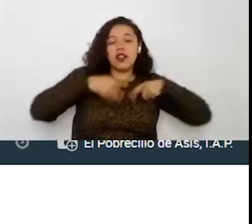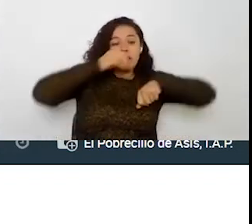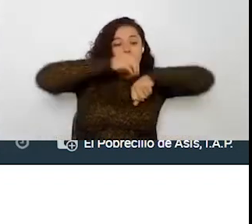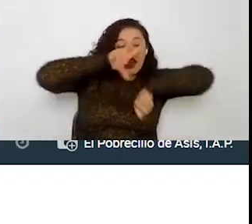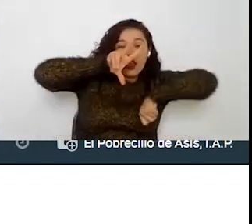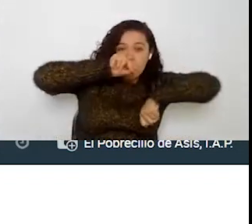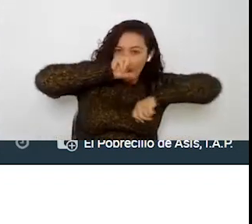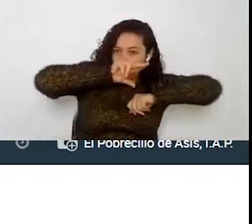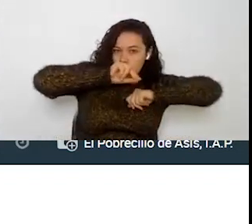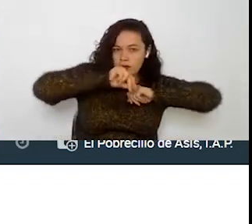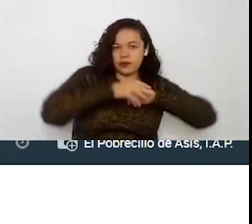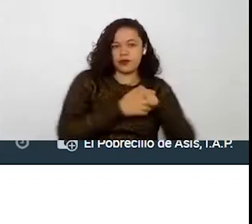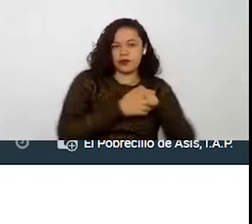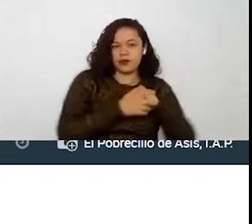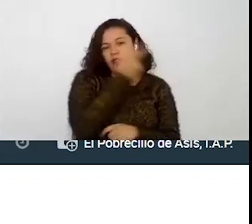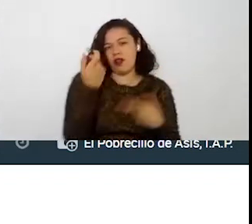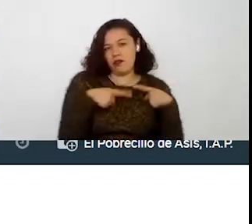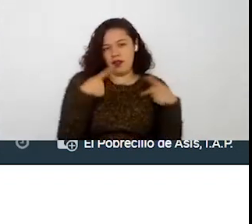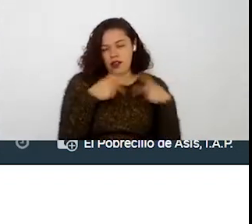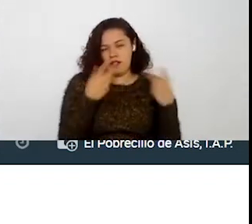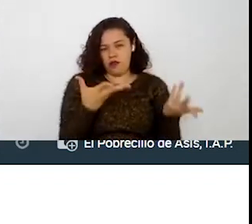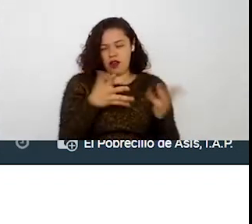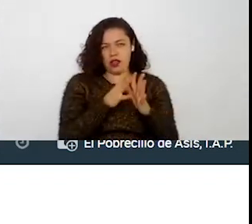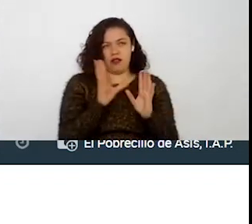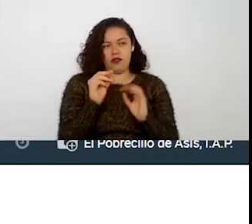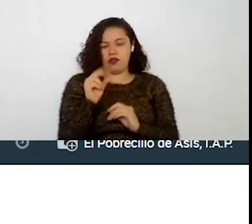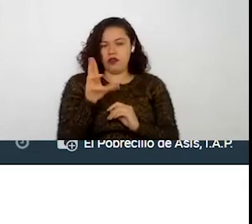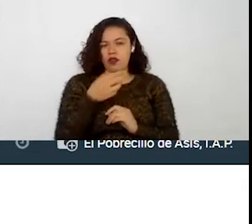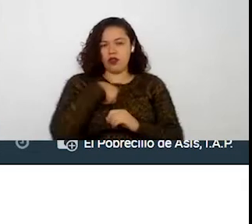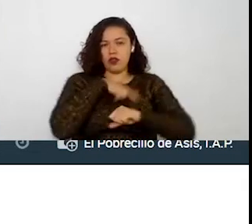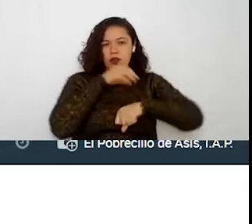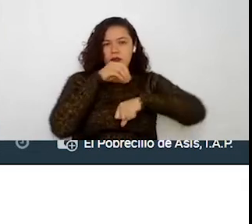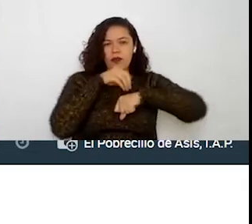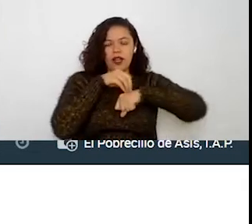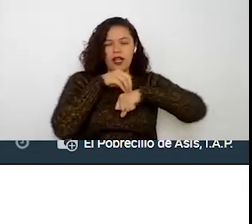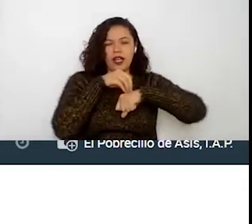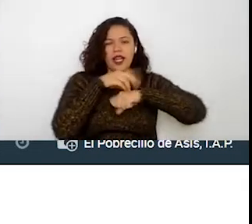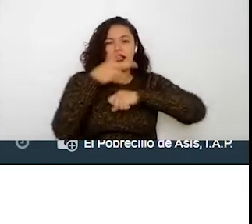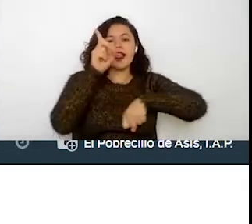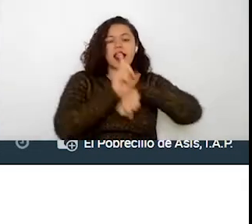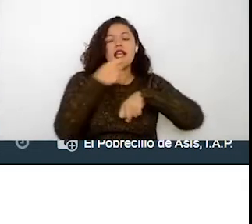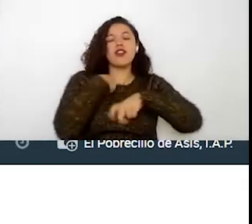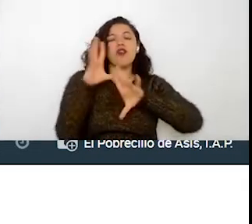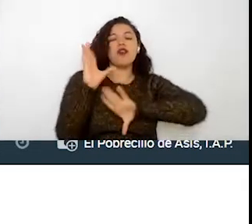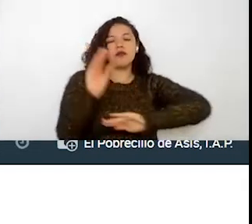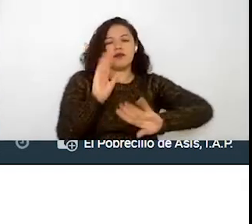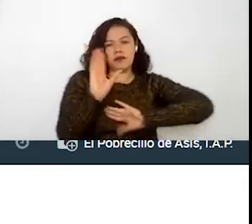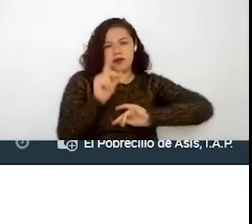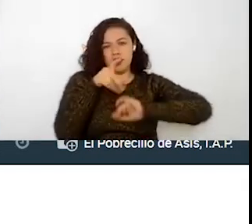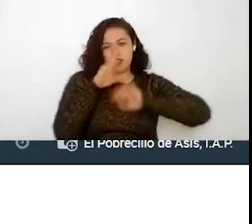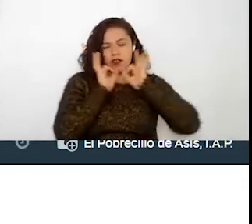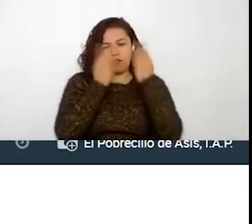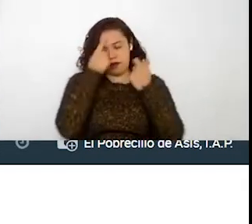aquí tuviéramos 100 personas o no vamos a contabilizar sesiones es nuestra unidad de medida